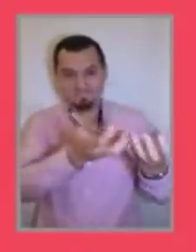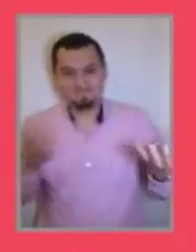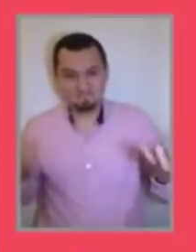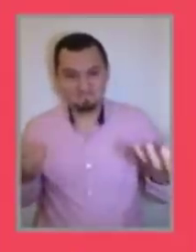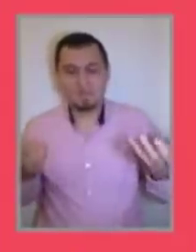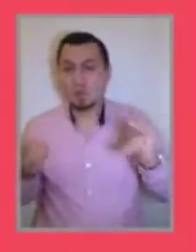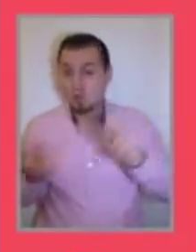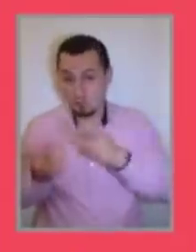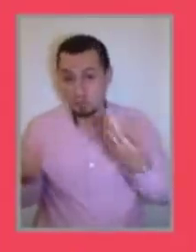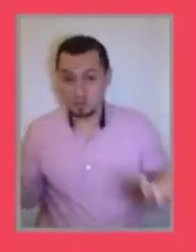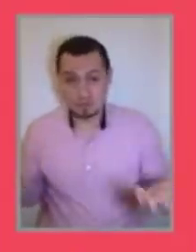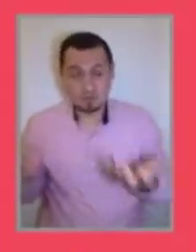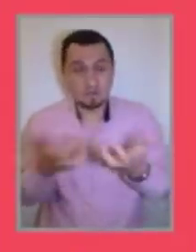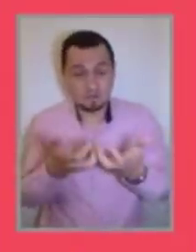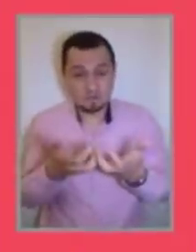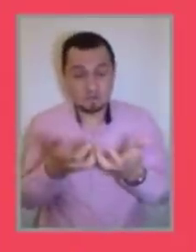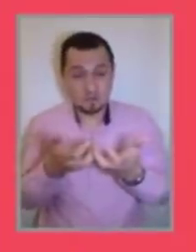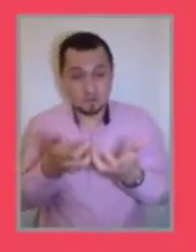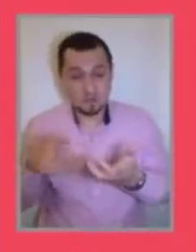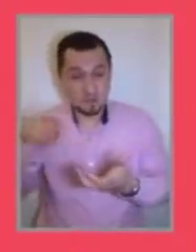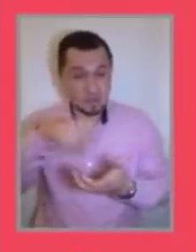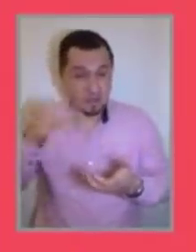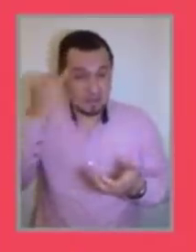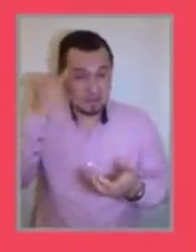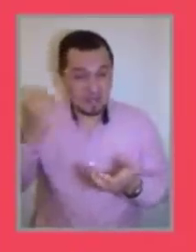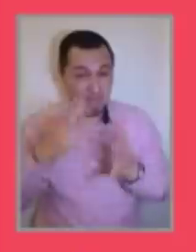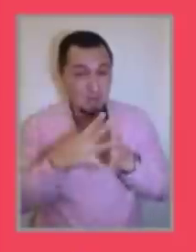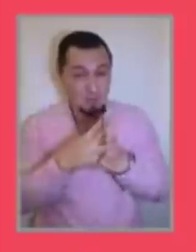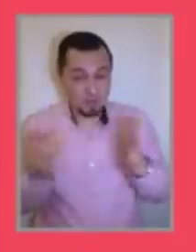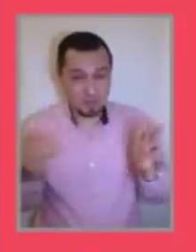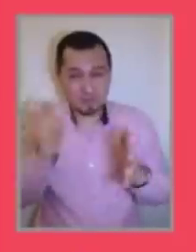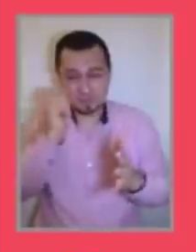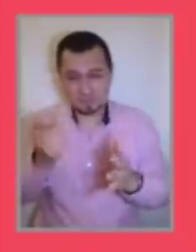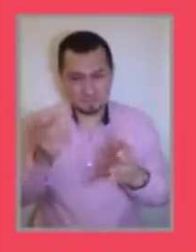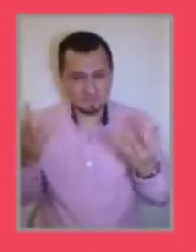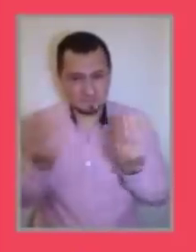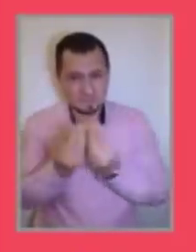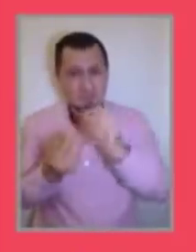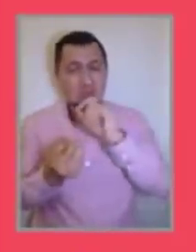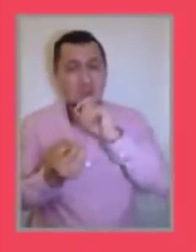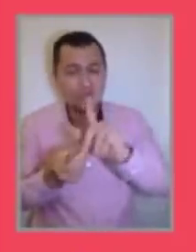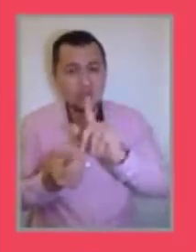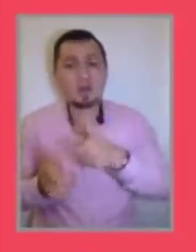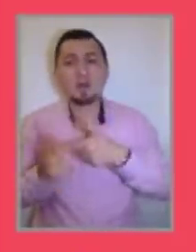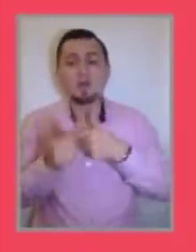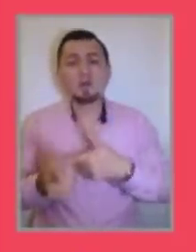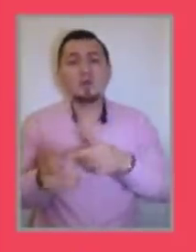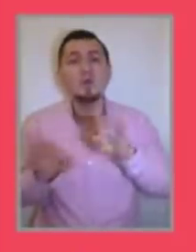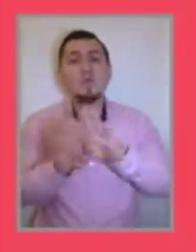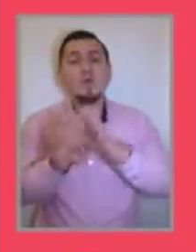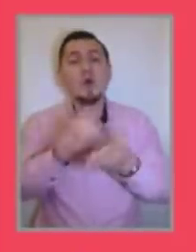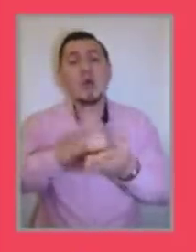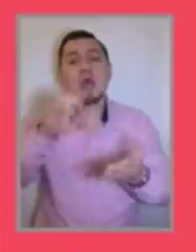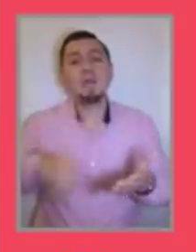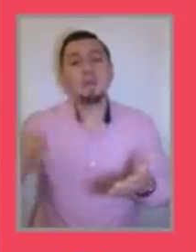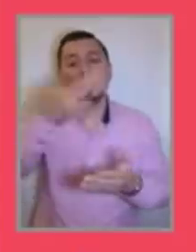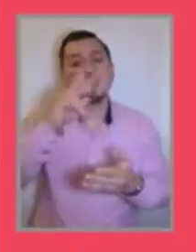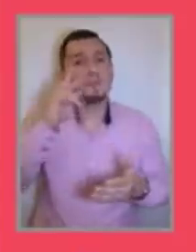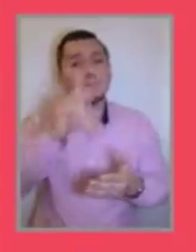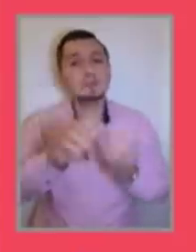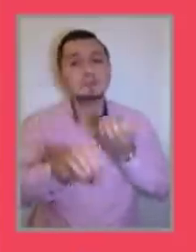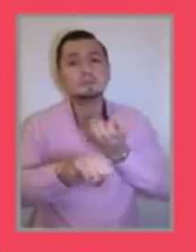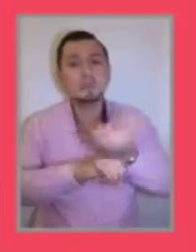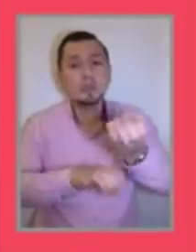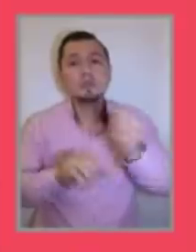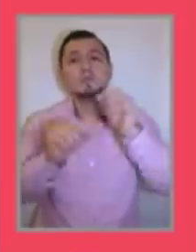los 10? La idea es que el modelo que está presentando Jalisco pueda servir de referente para que los demás estados tengan